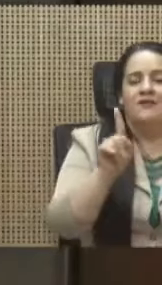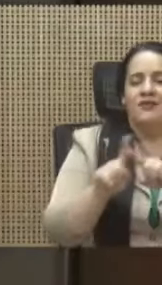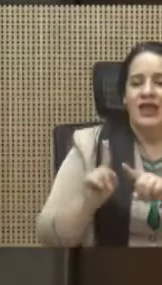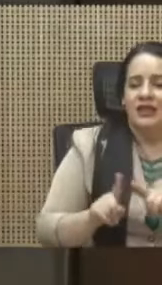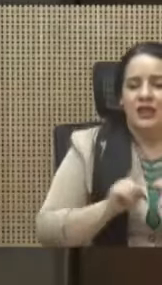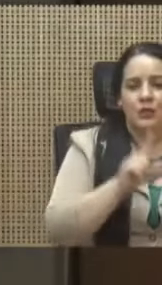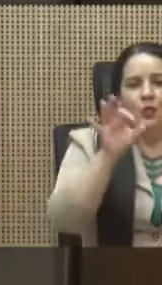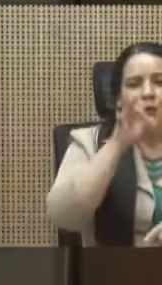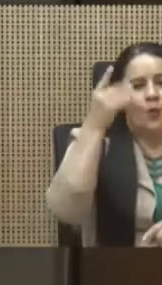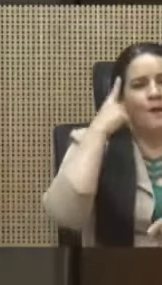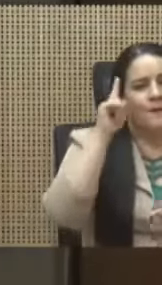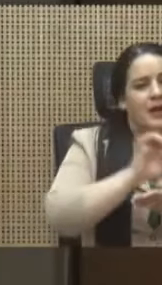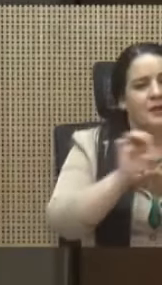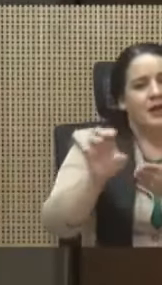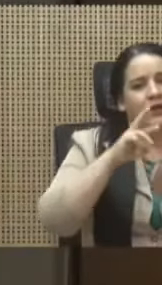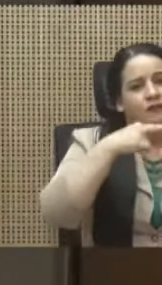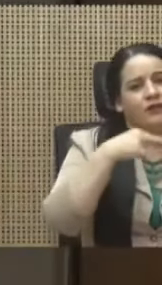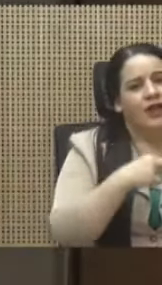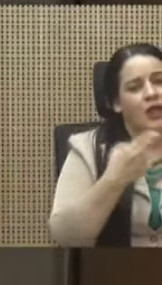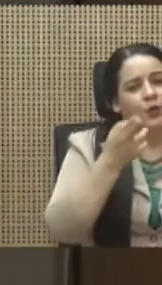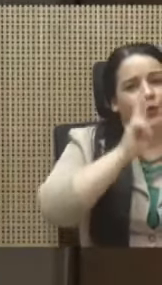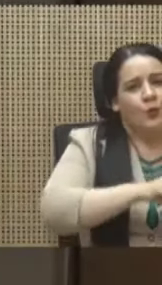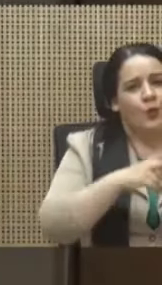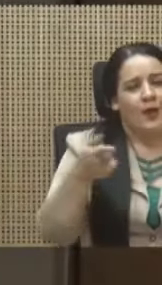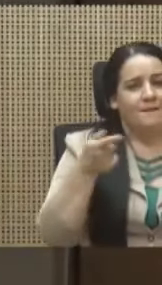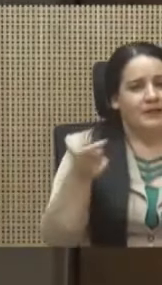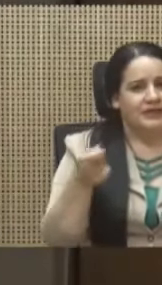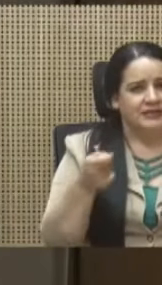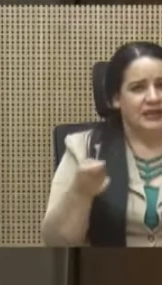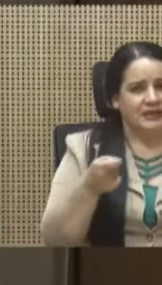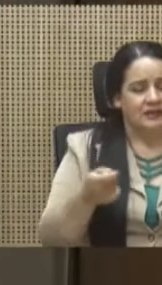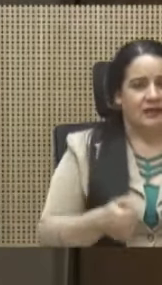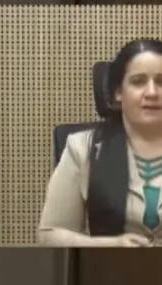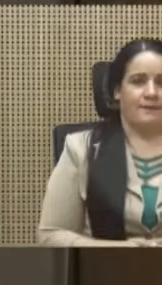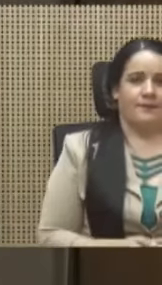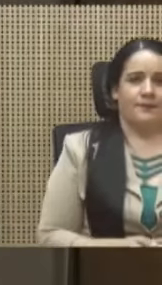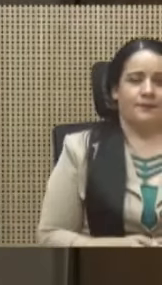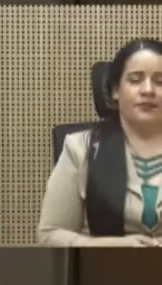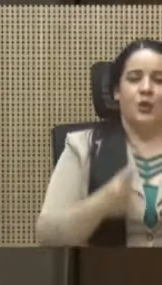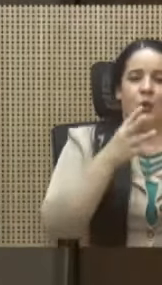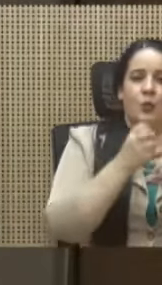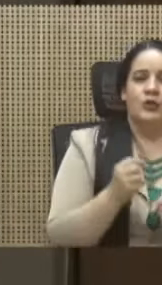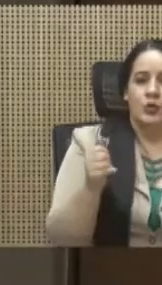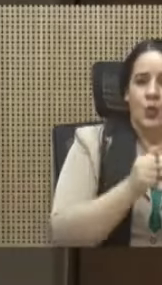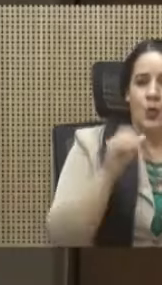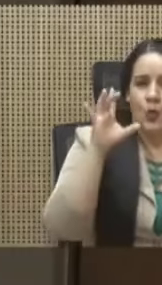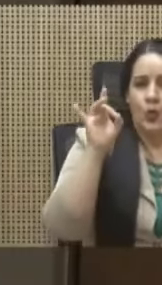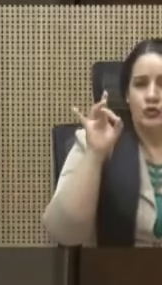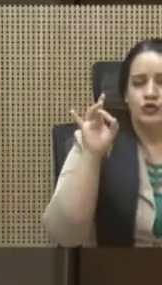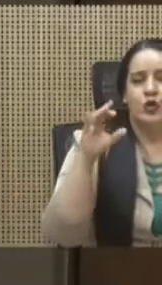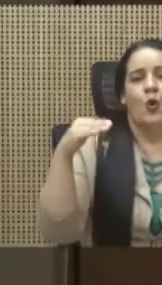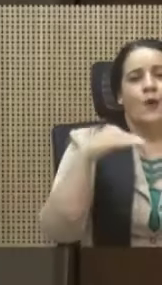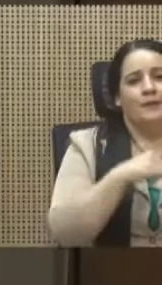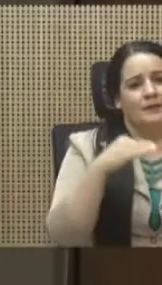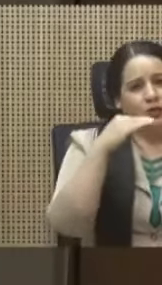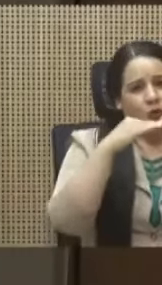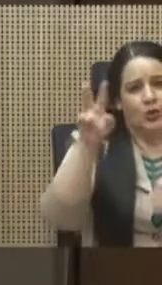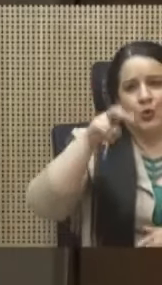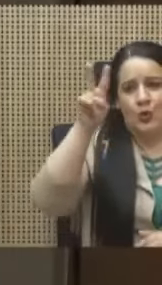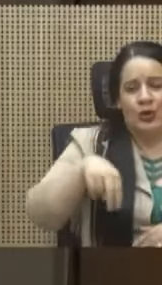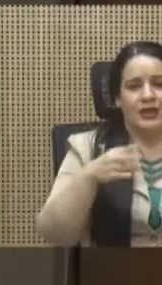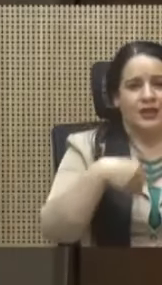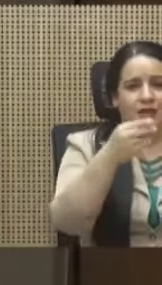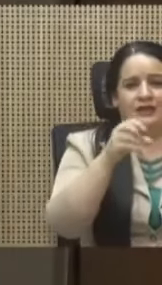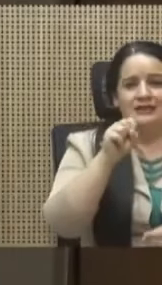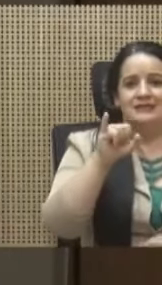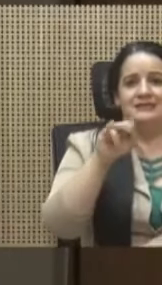evadir las reglas de la contratación administrativa lo han hecho con los 8000 millones de colones que le asignaron al